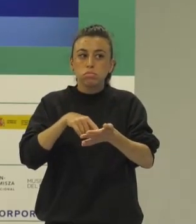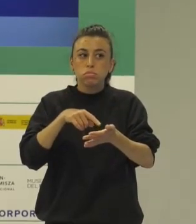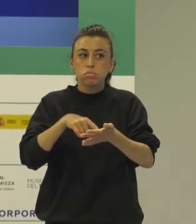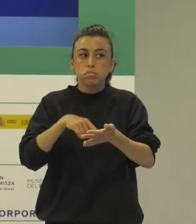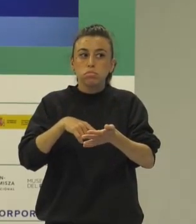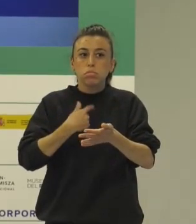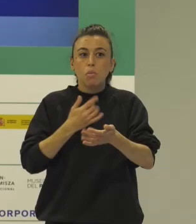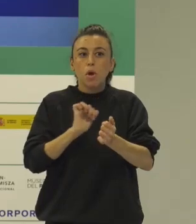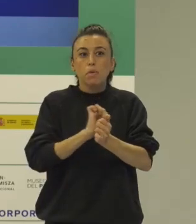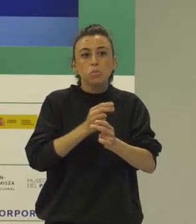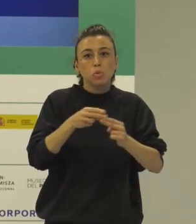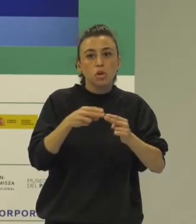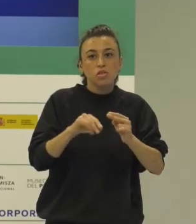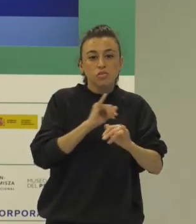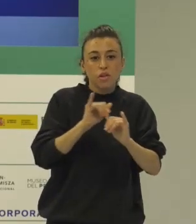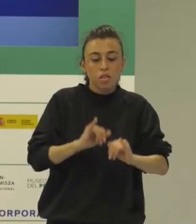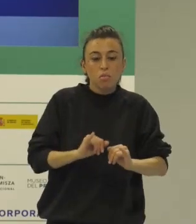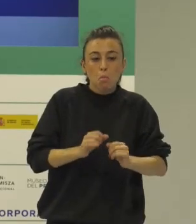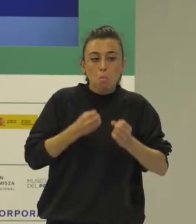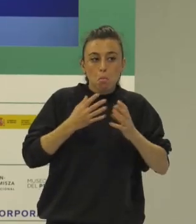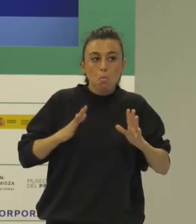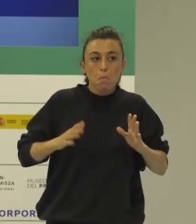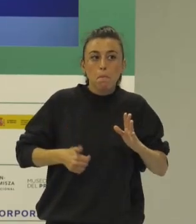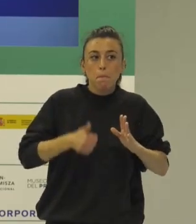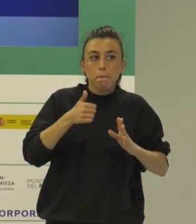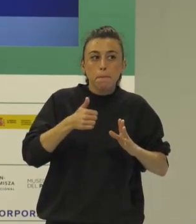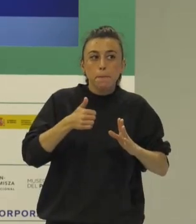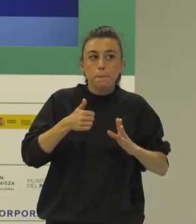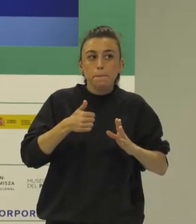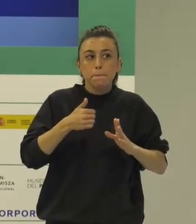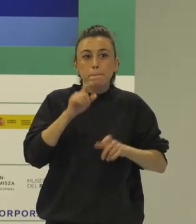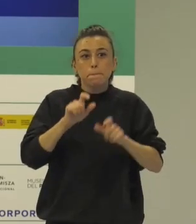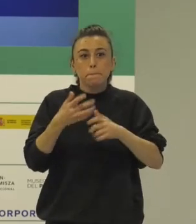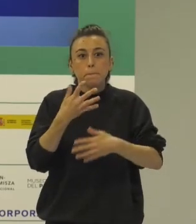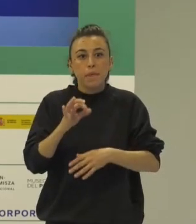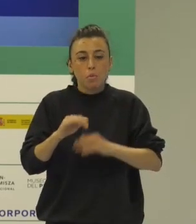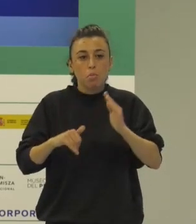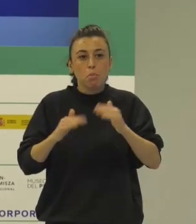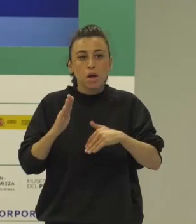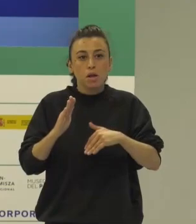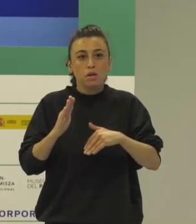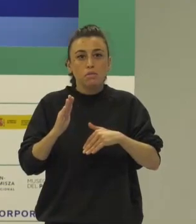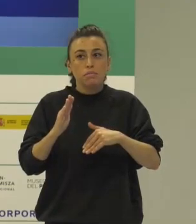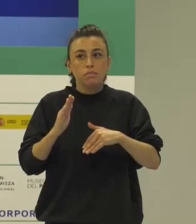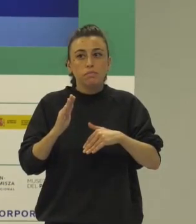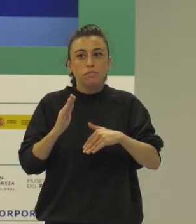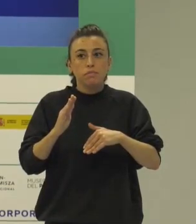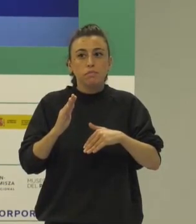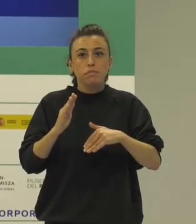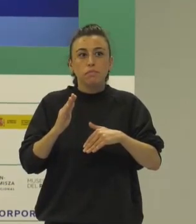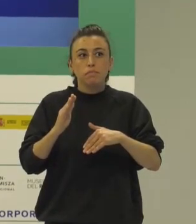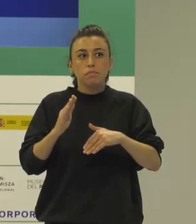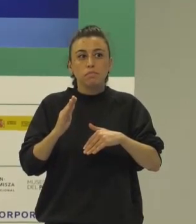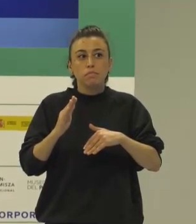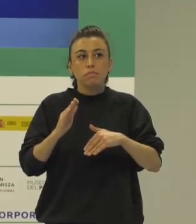políticos. E incluso más de 50 menores de edad, que luego los han ido soltando, pero en